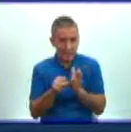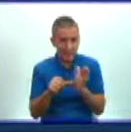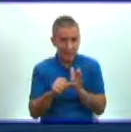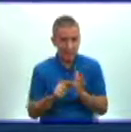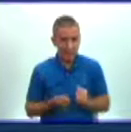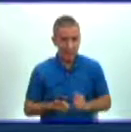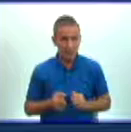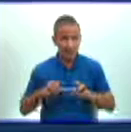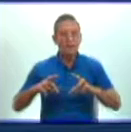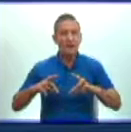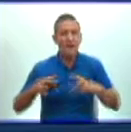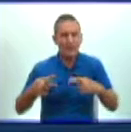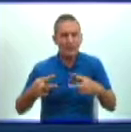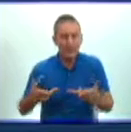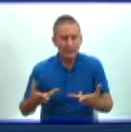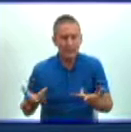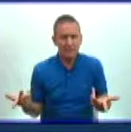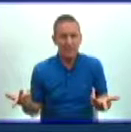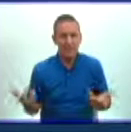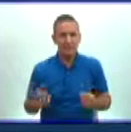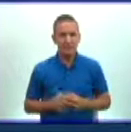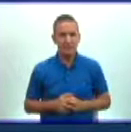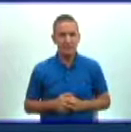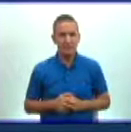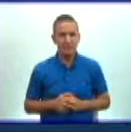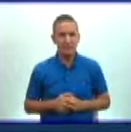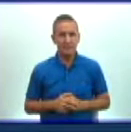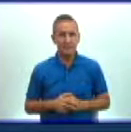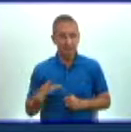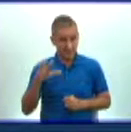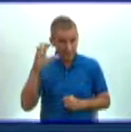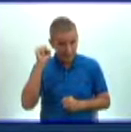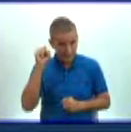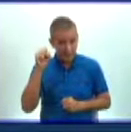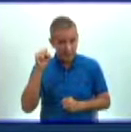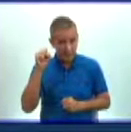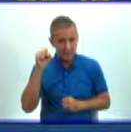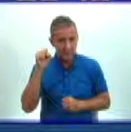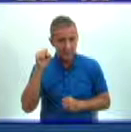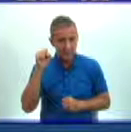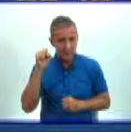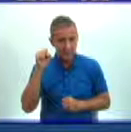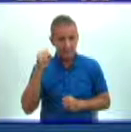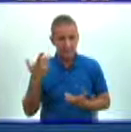¿La repetición? ¿La entendieron?